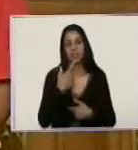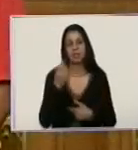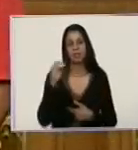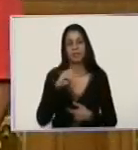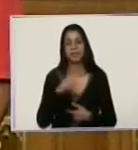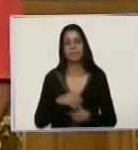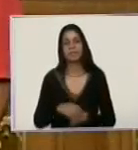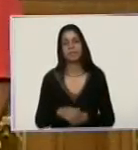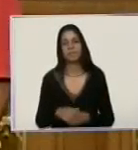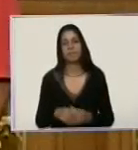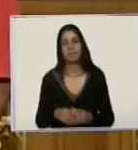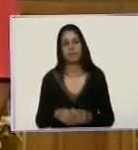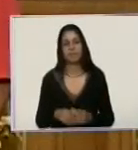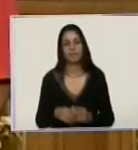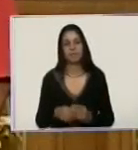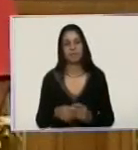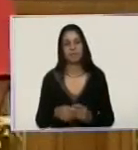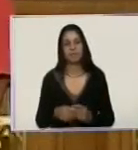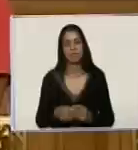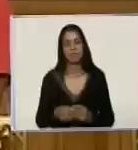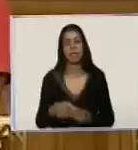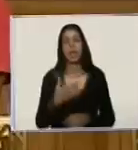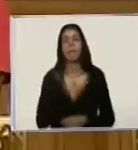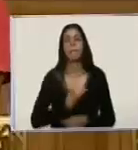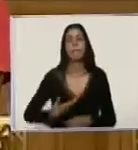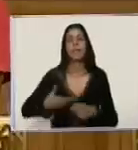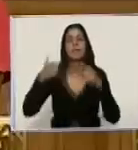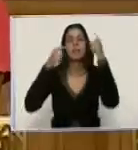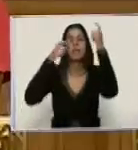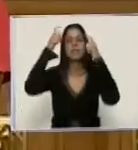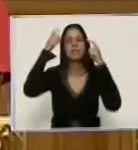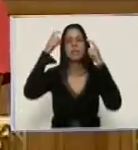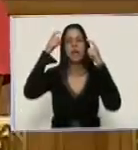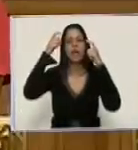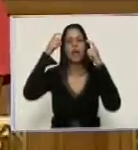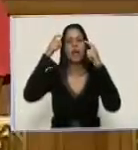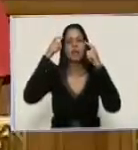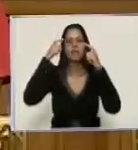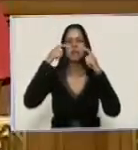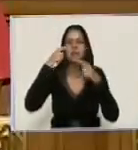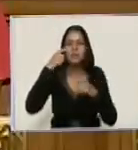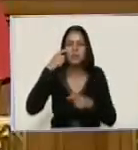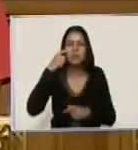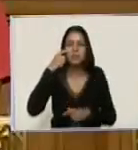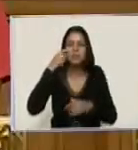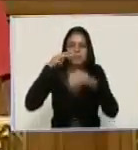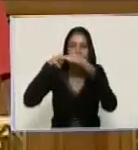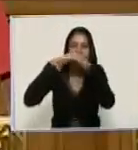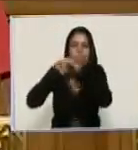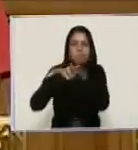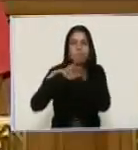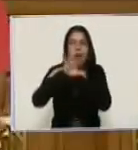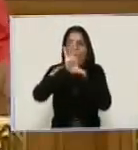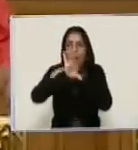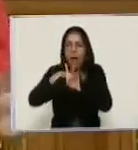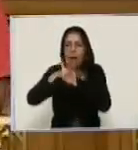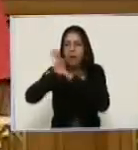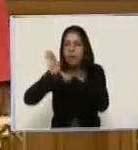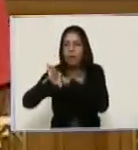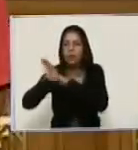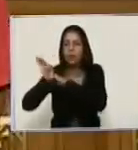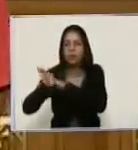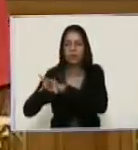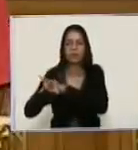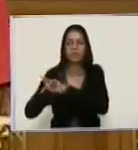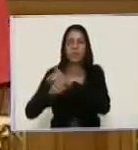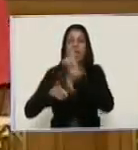pero el presidente Chávez tenía un tino para escoger a su gente. Todo el mundo se equivoca,